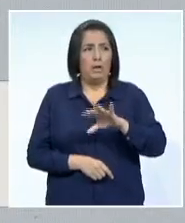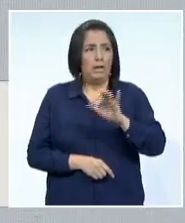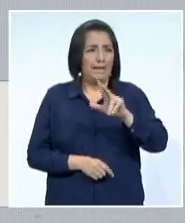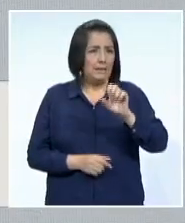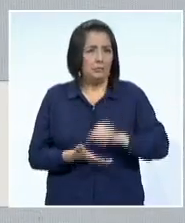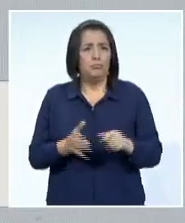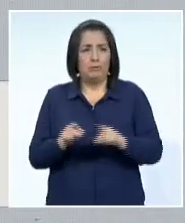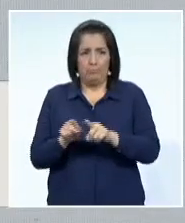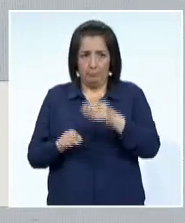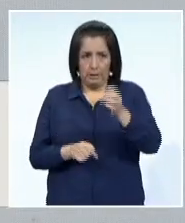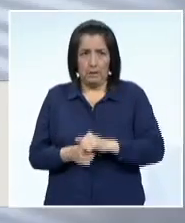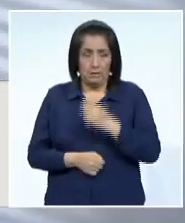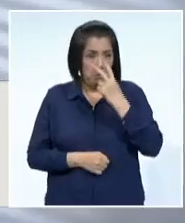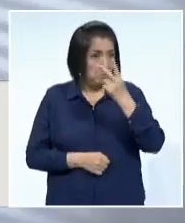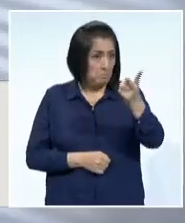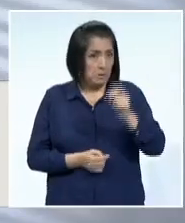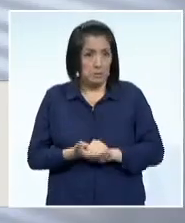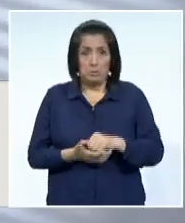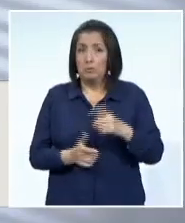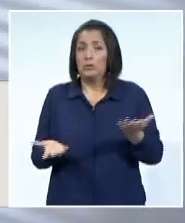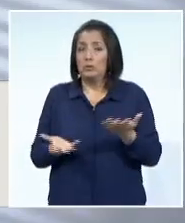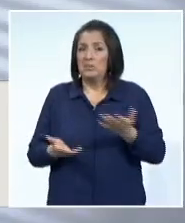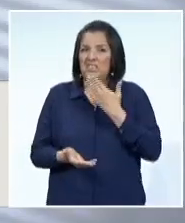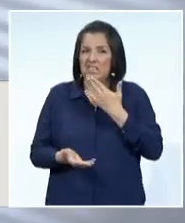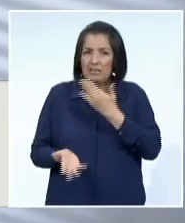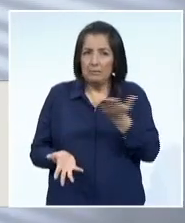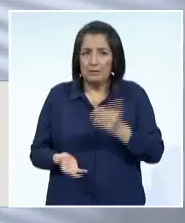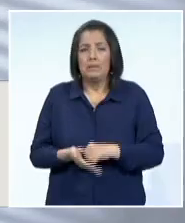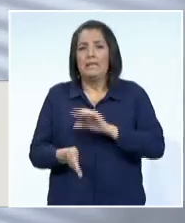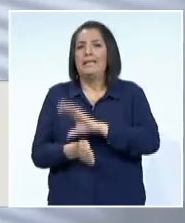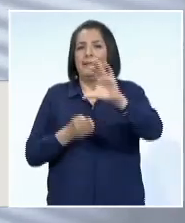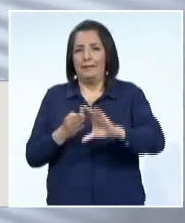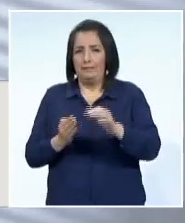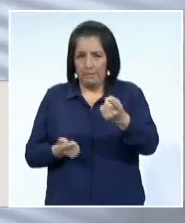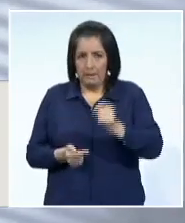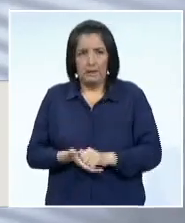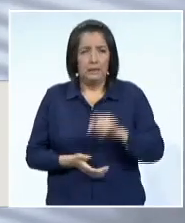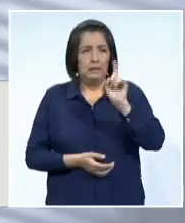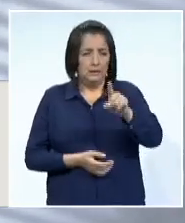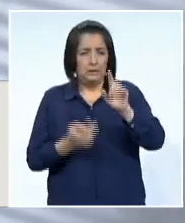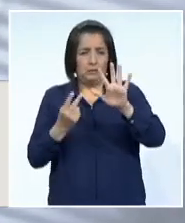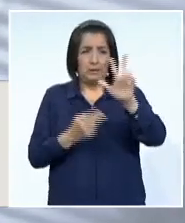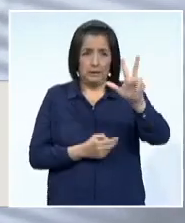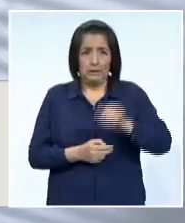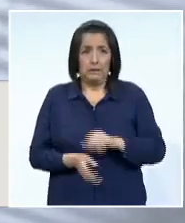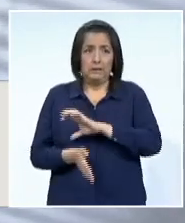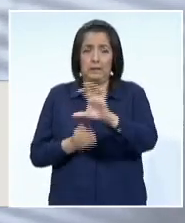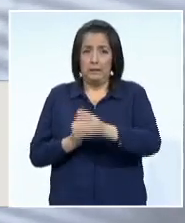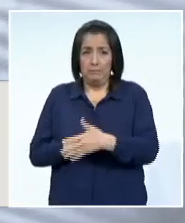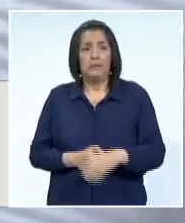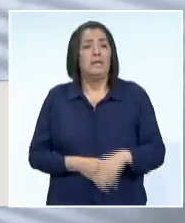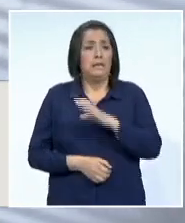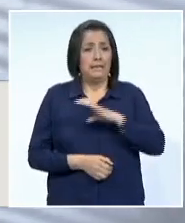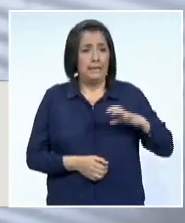Villoslada Torres. Como salta a la vista, los agresores provienen principalmente de Cajamarca. 173 son de este lugar. Le